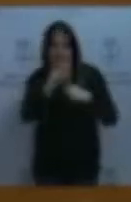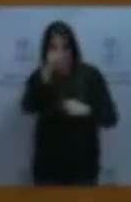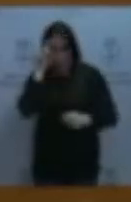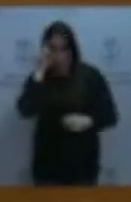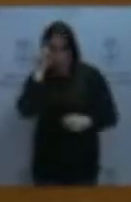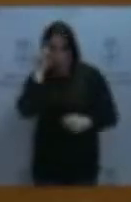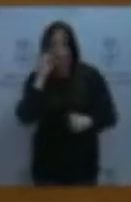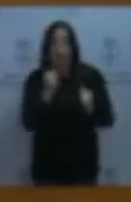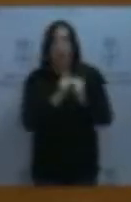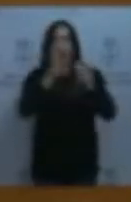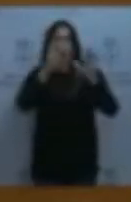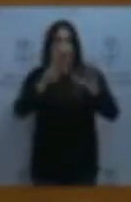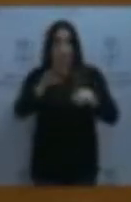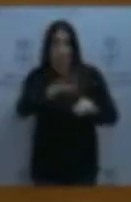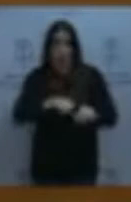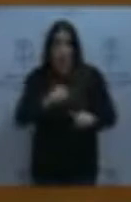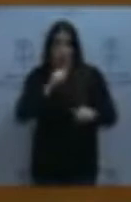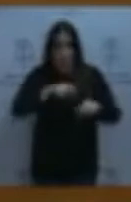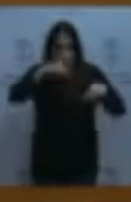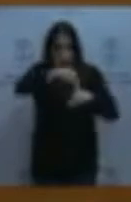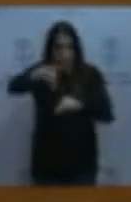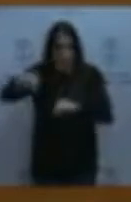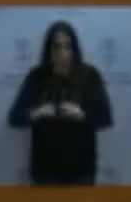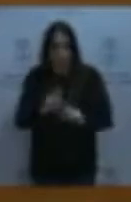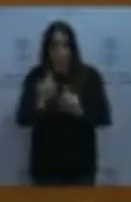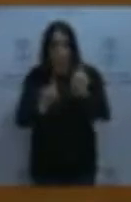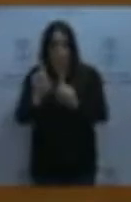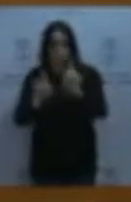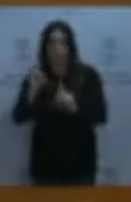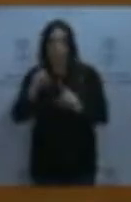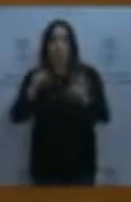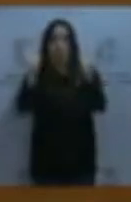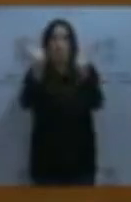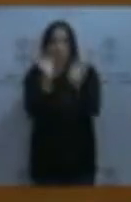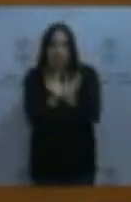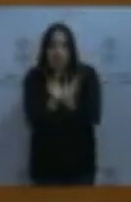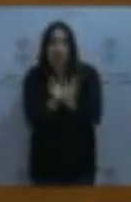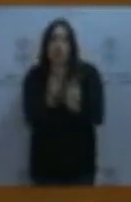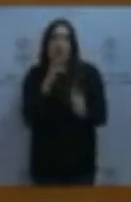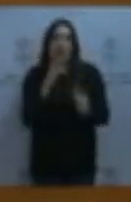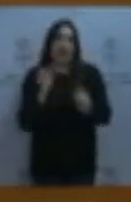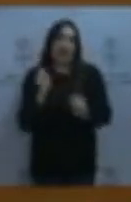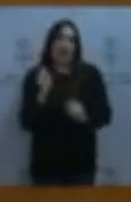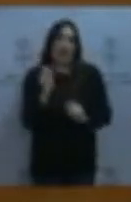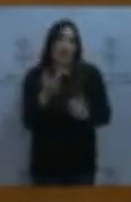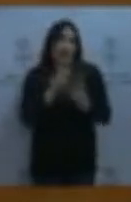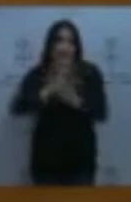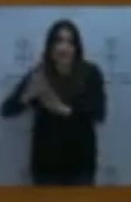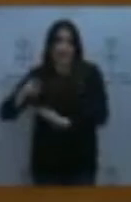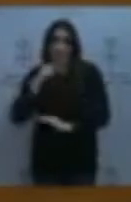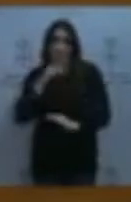28 acuíferos pinchados y un valle que ainda hoy se mueve a cal día, según atestiguan los mismos vecinos de la